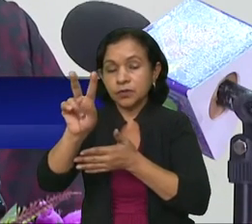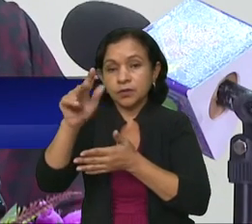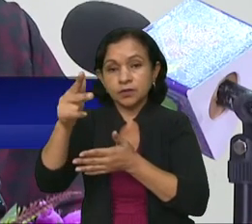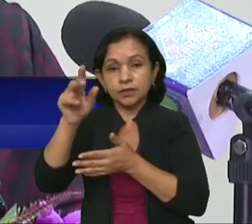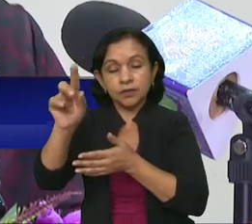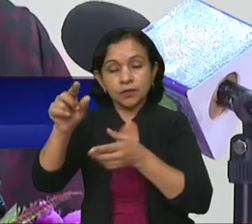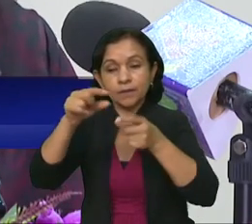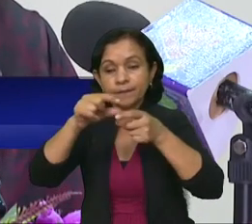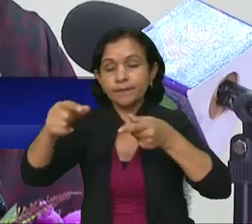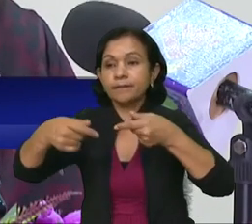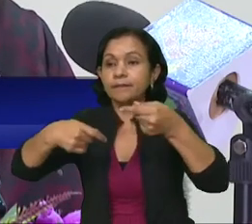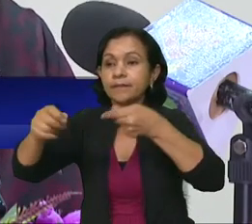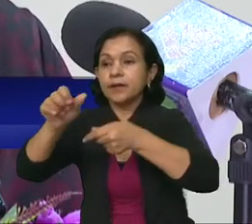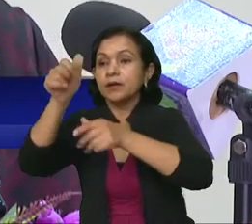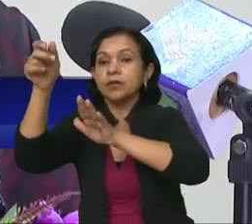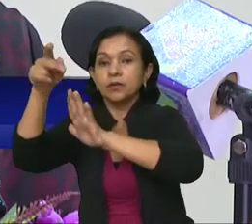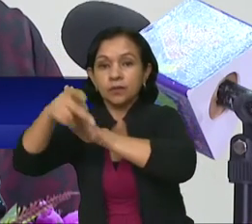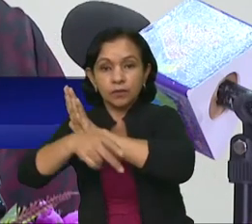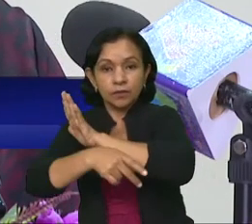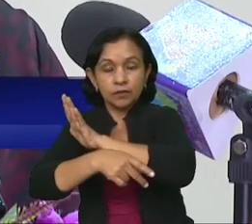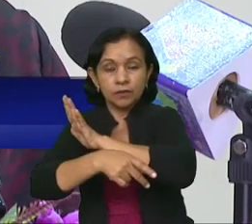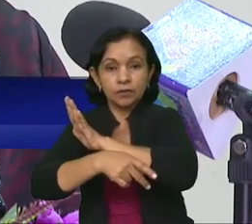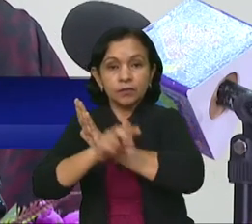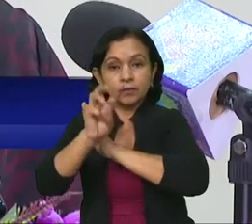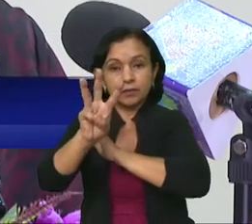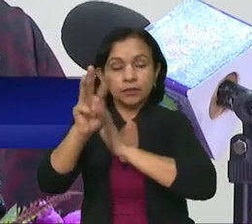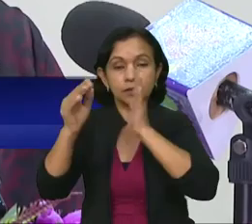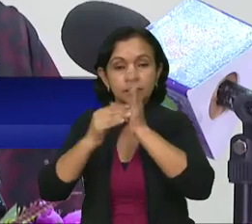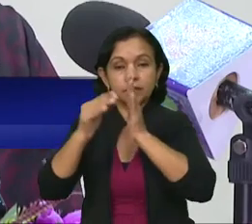175.282 metros cúbicos con un flujo económico de